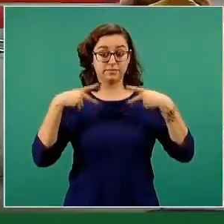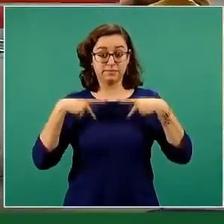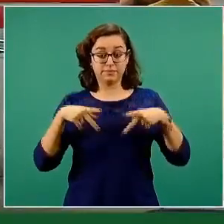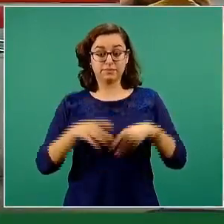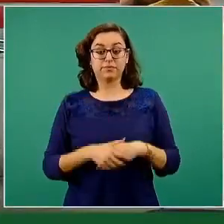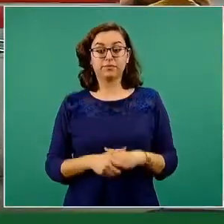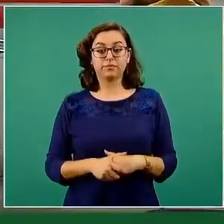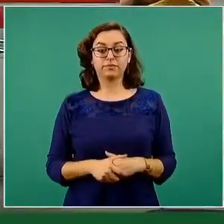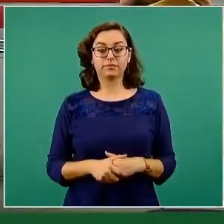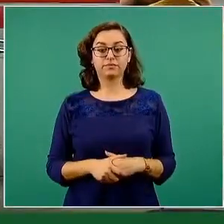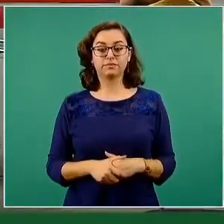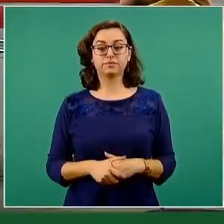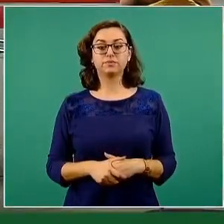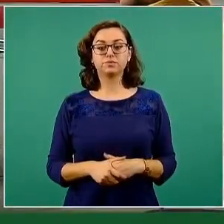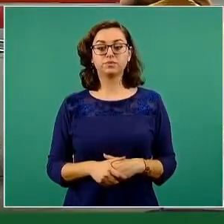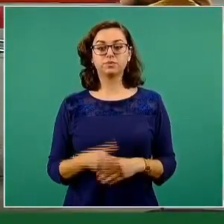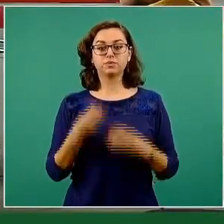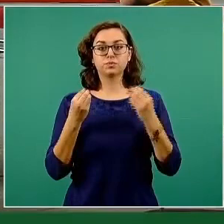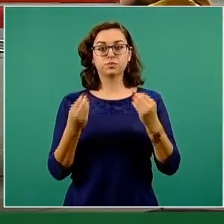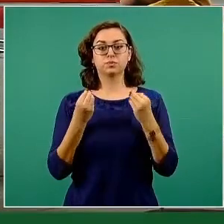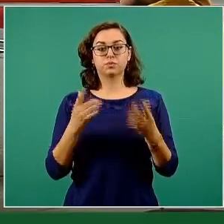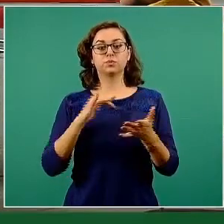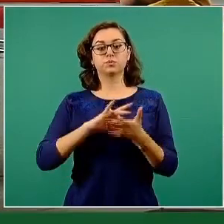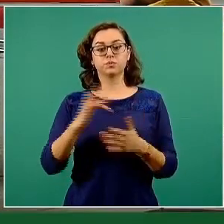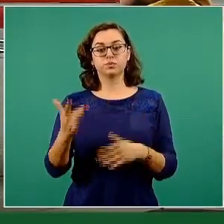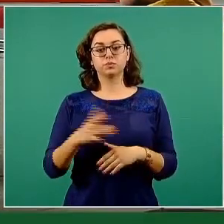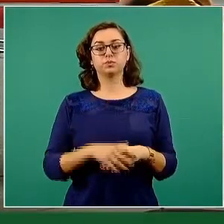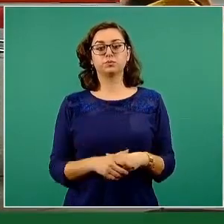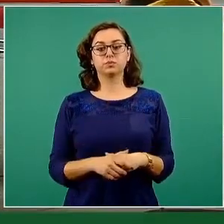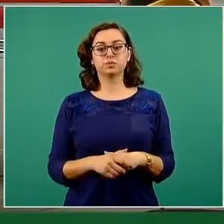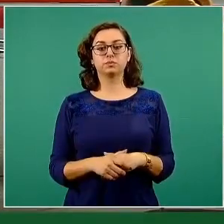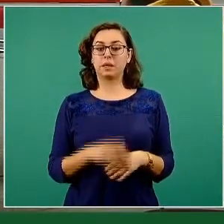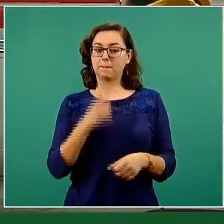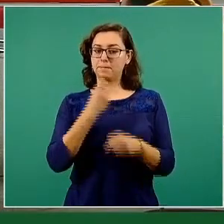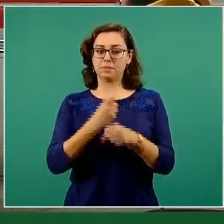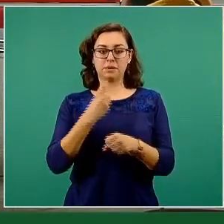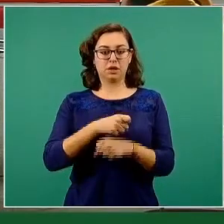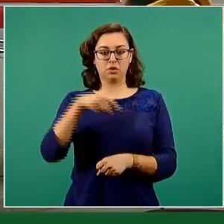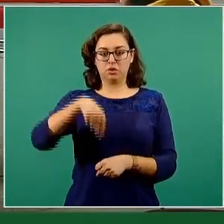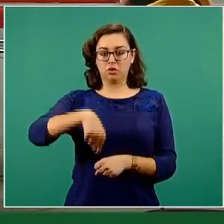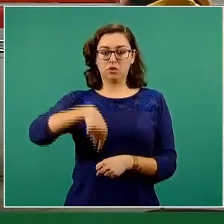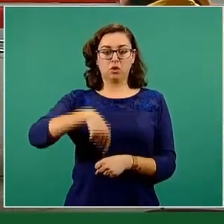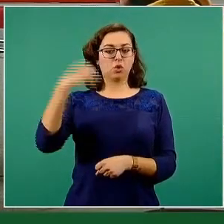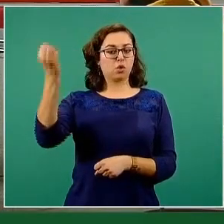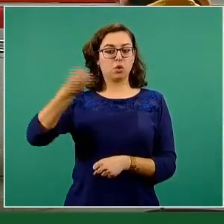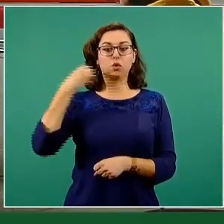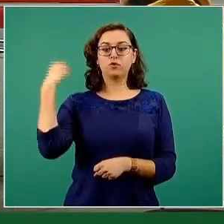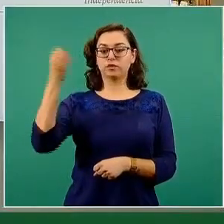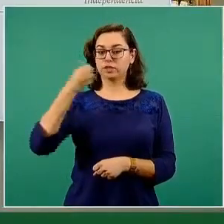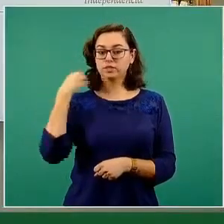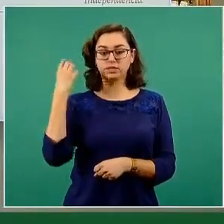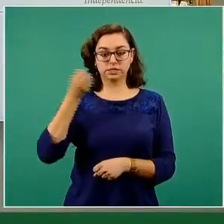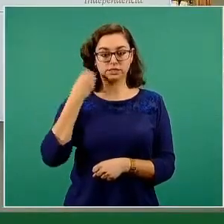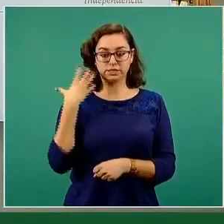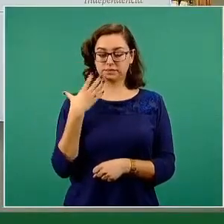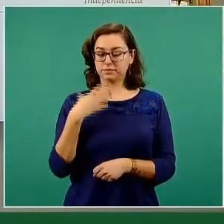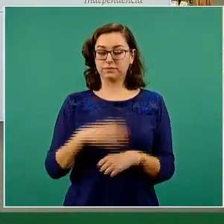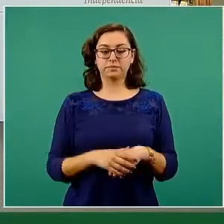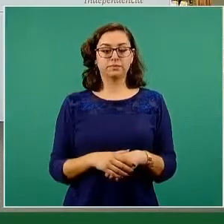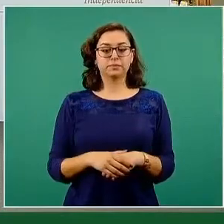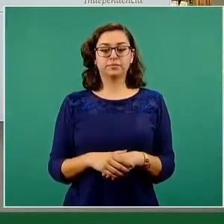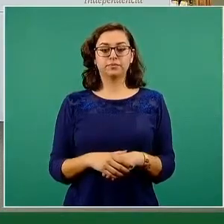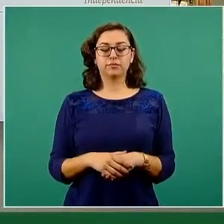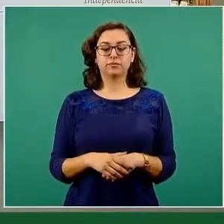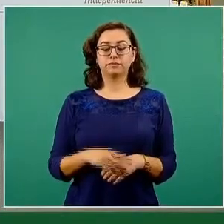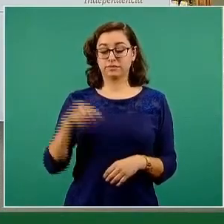Por favor. Muchas gracias, doctor. Con todo gusto. En primera instancia, la conferencia de prensa. Esta estrategia de comunicación ha